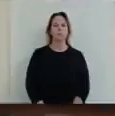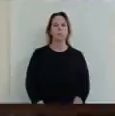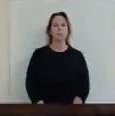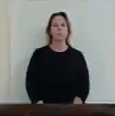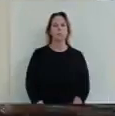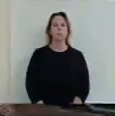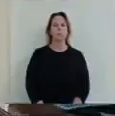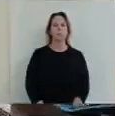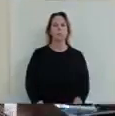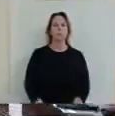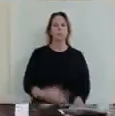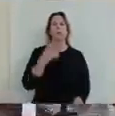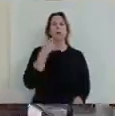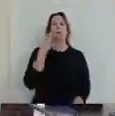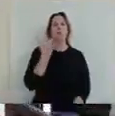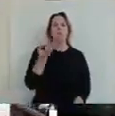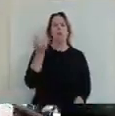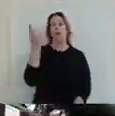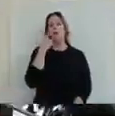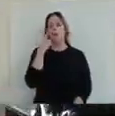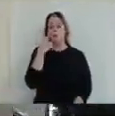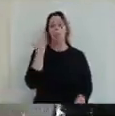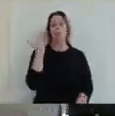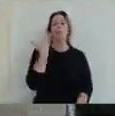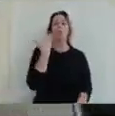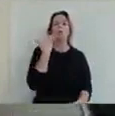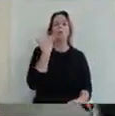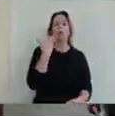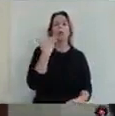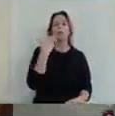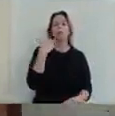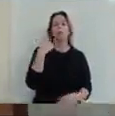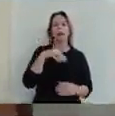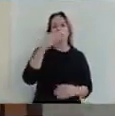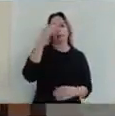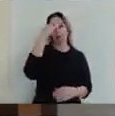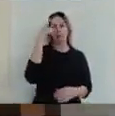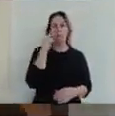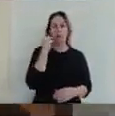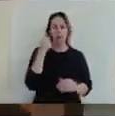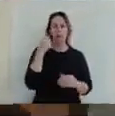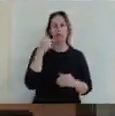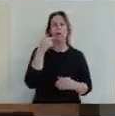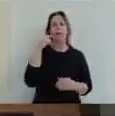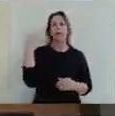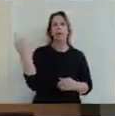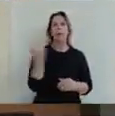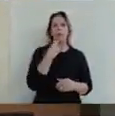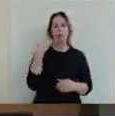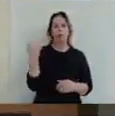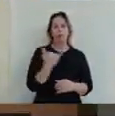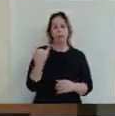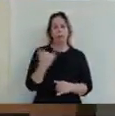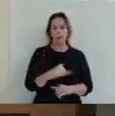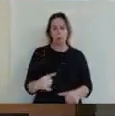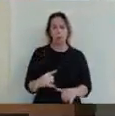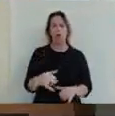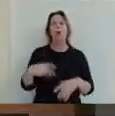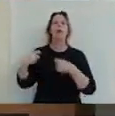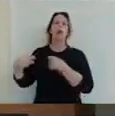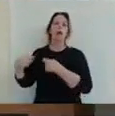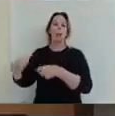Solicitar al Departamento Ejecutivo Municipal que en el término de 15 días proceda a remitir al Consejo Deliberante detalle los gastos efectuados con la